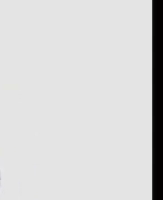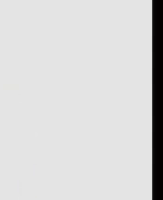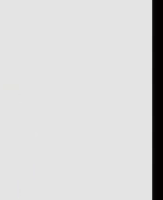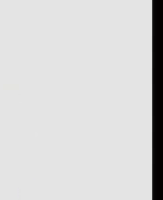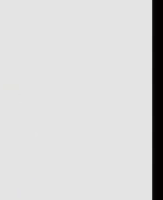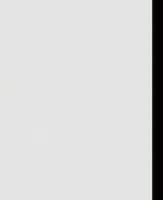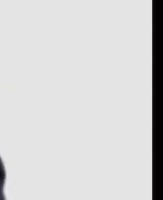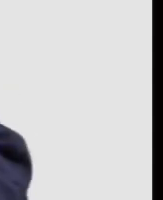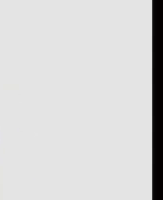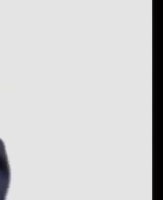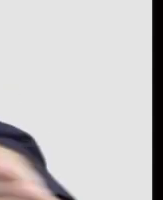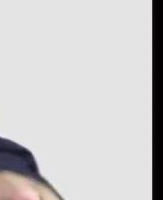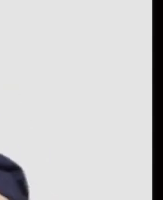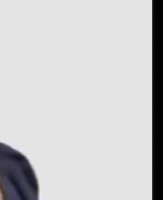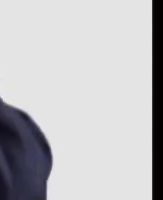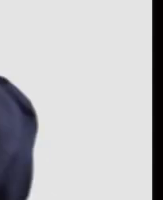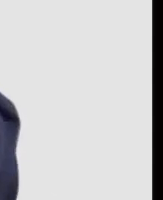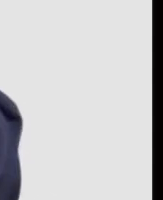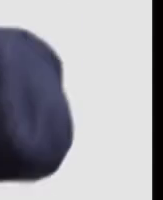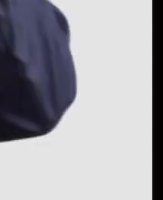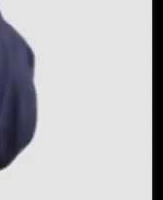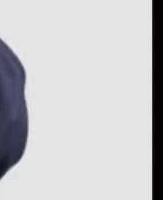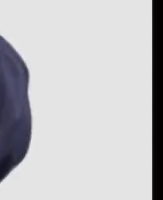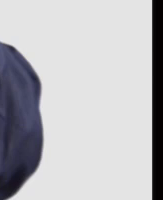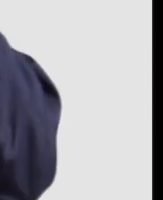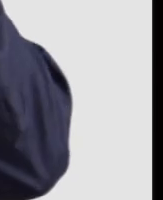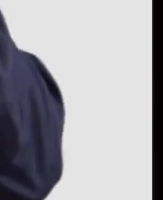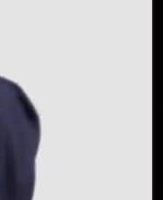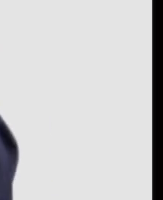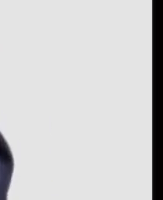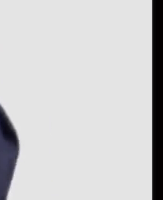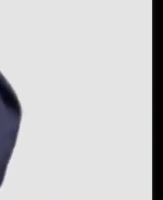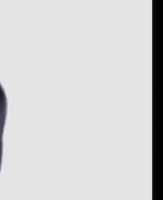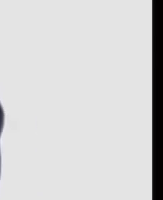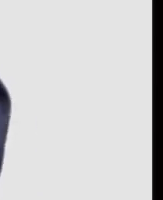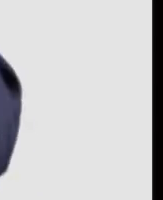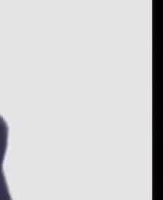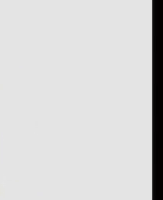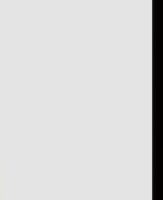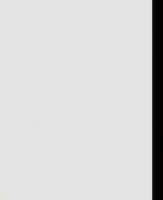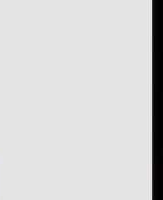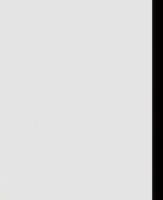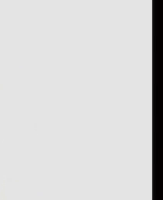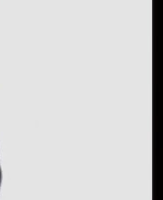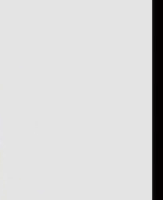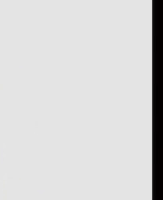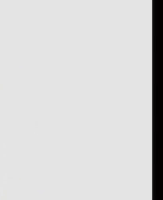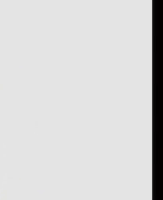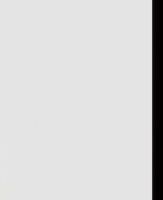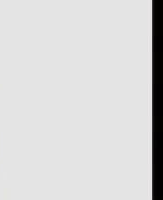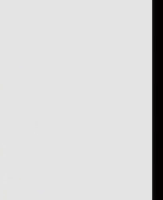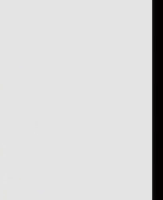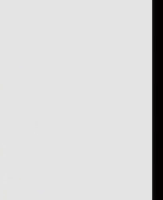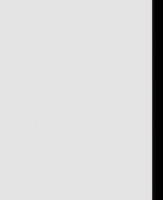coincido contigo, Adán. Todo tabasqueño tiene la autonomía y el derecho a tocar y meter mano en su propio órgano. Hombre